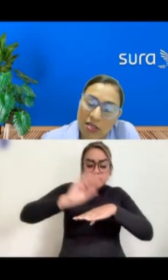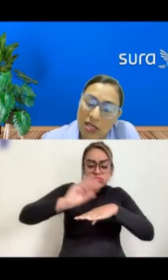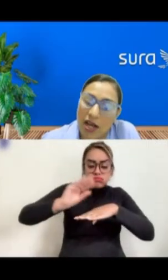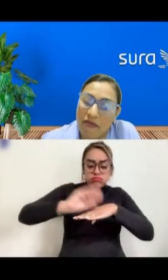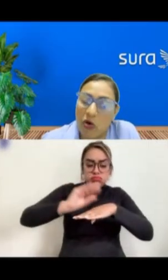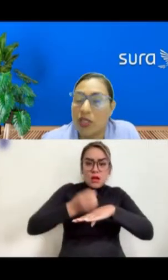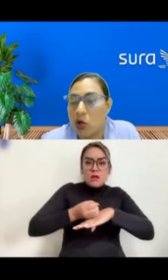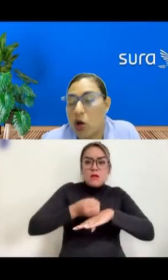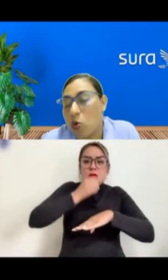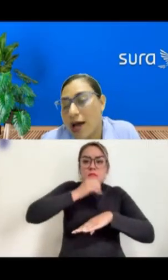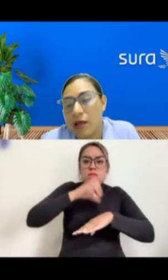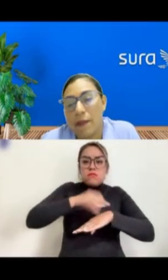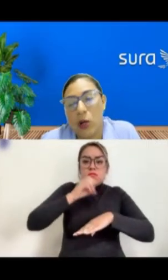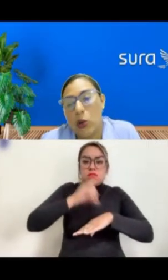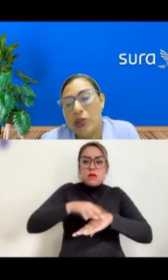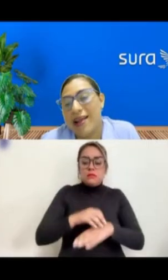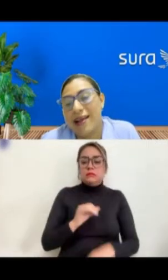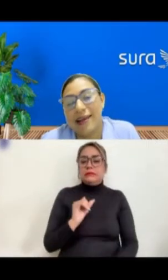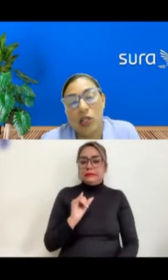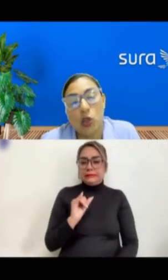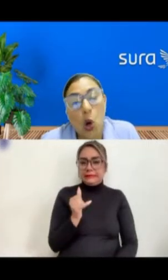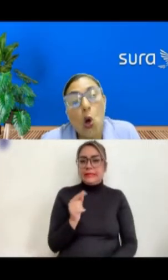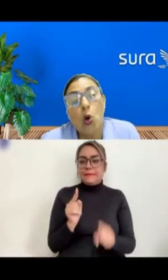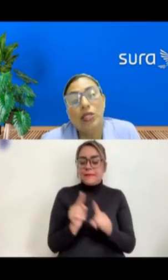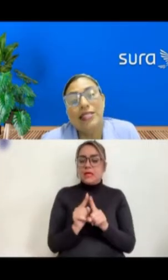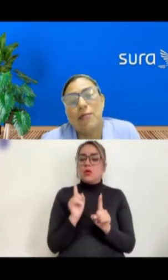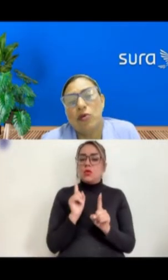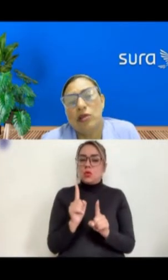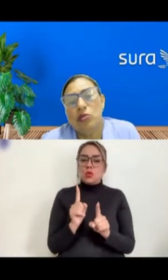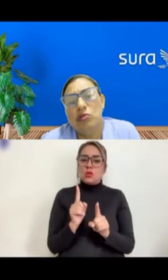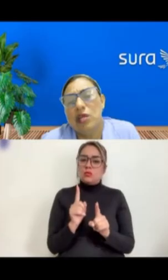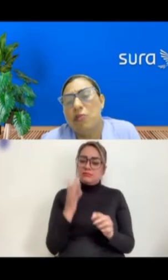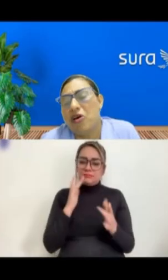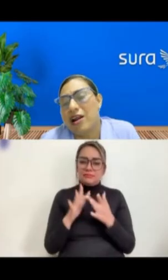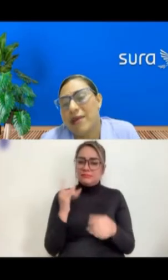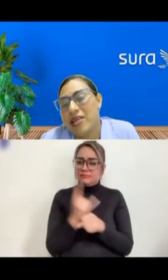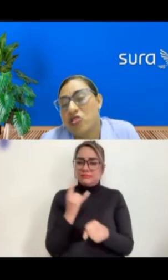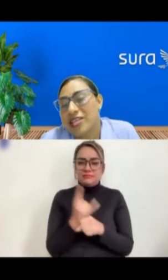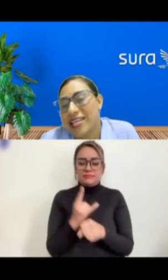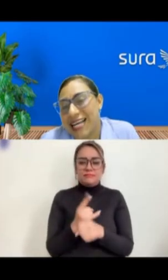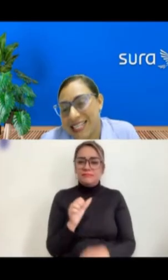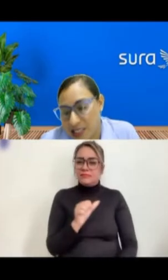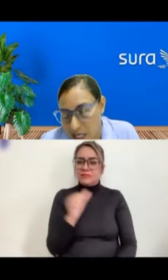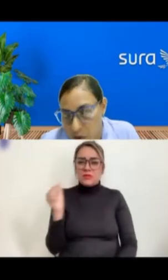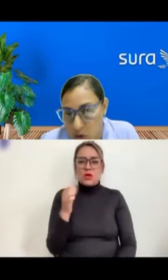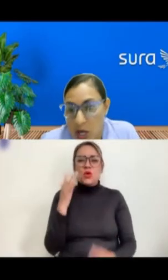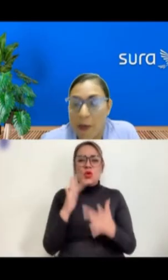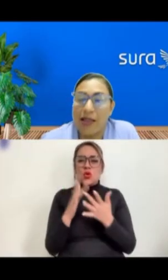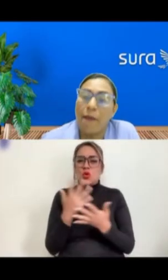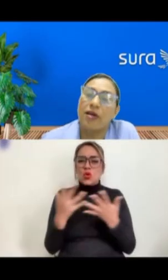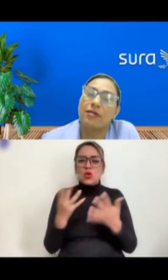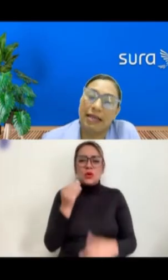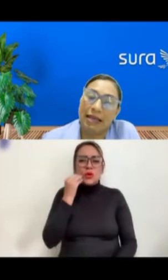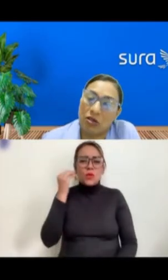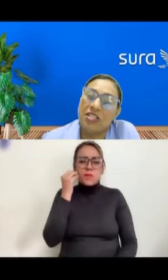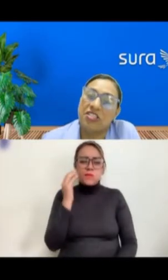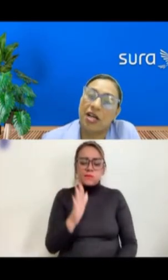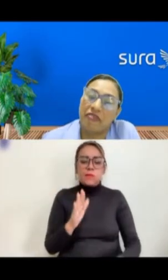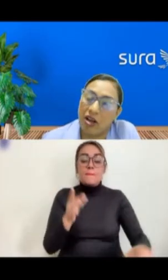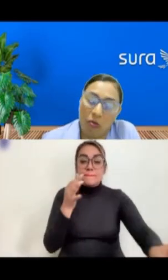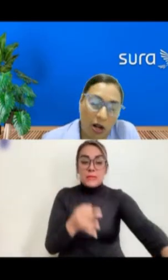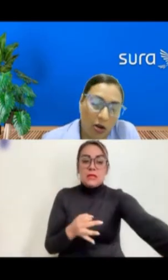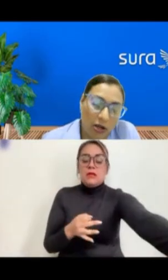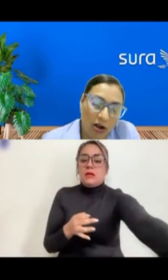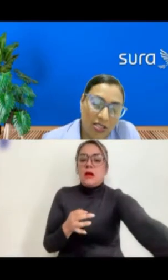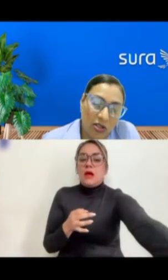esta persona. Sí, el café es un anticoagulante, pero lo ideal es que no utilicemos ningún tipo de remedios caseros, ¿verdad? Porque si esto,